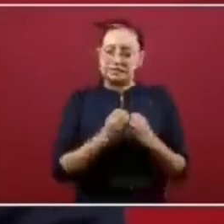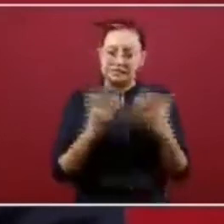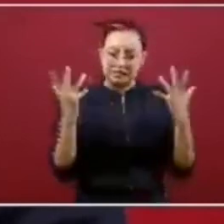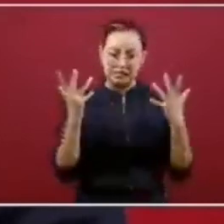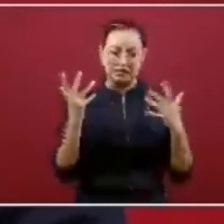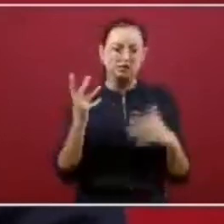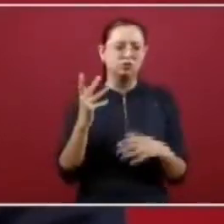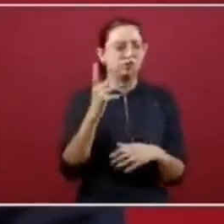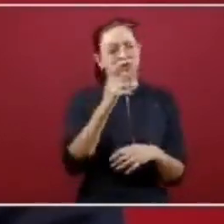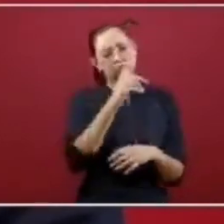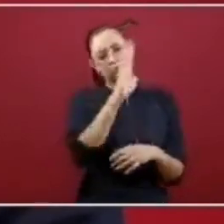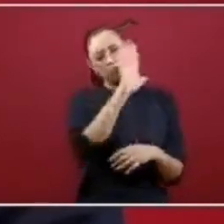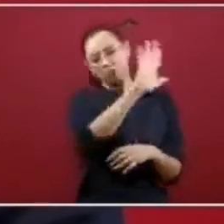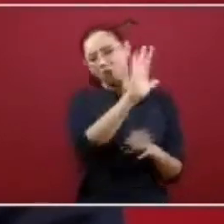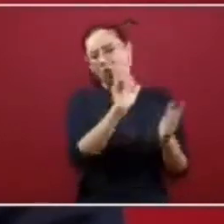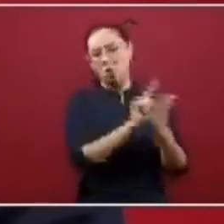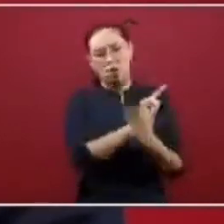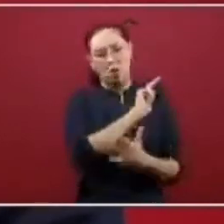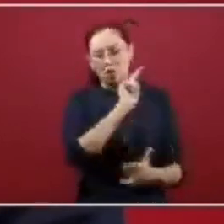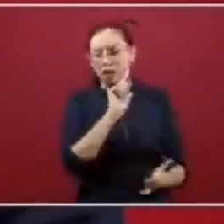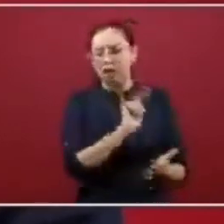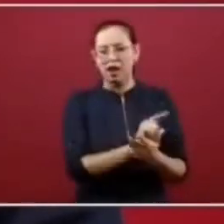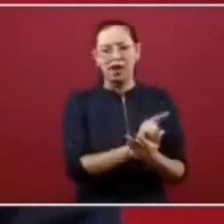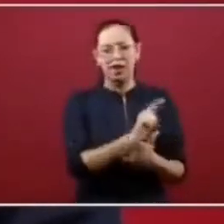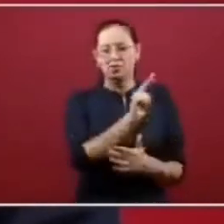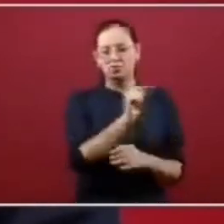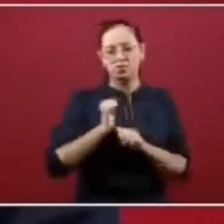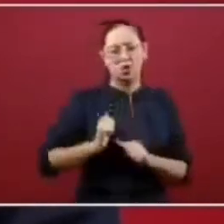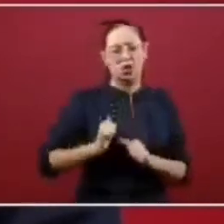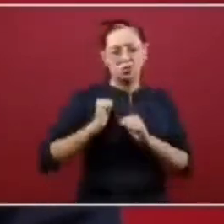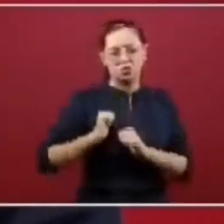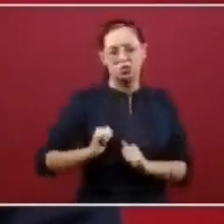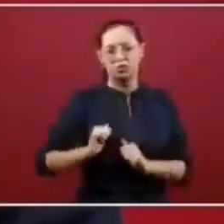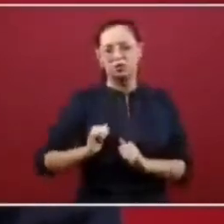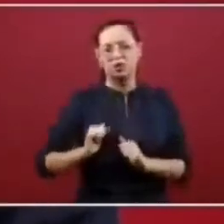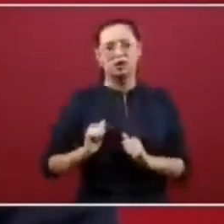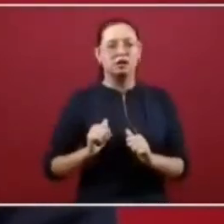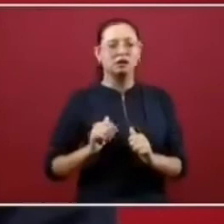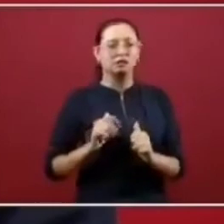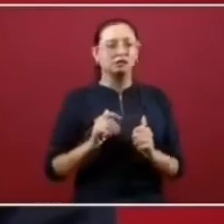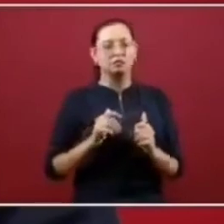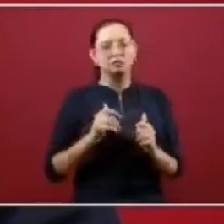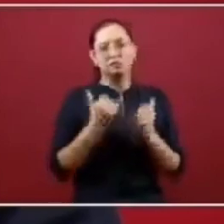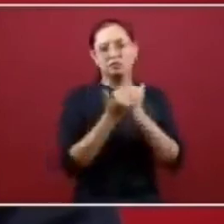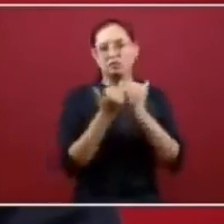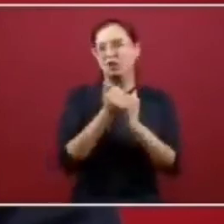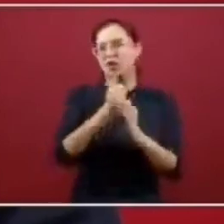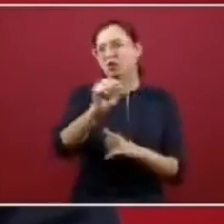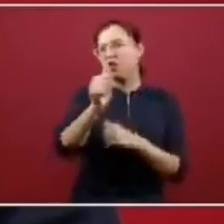de las leyes, de la soberanía de otros países,